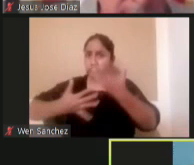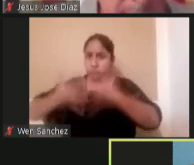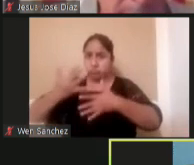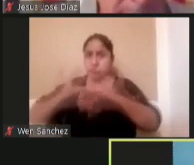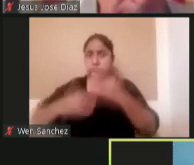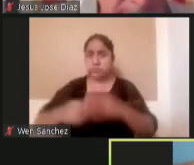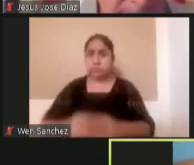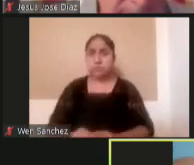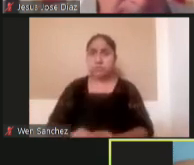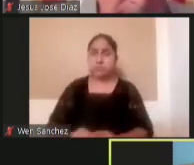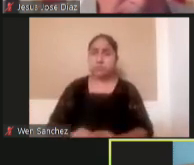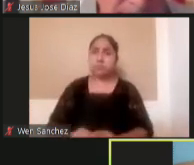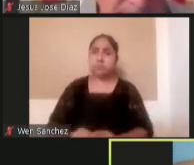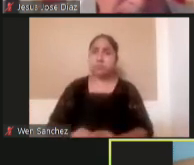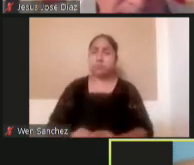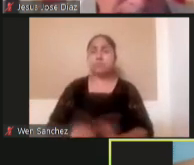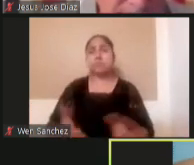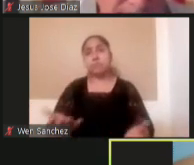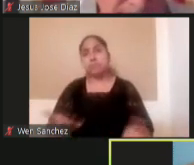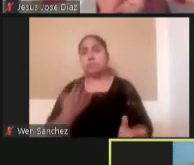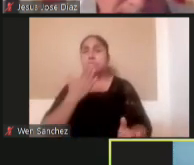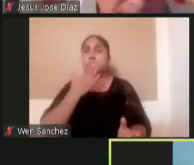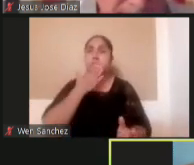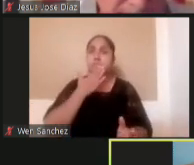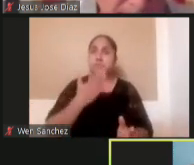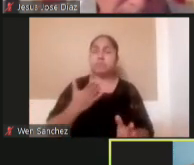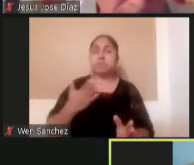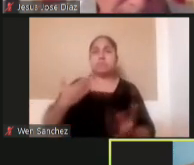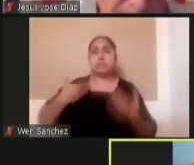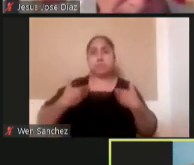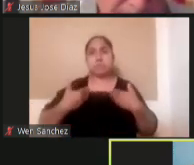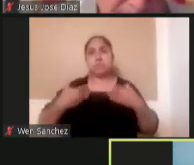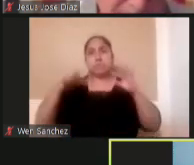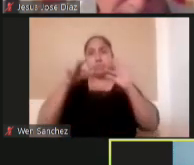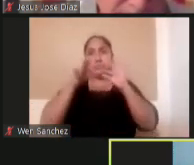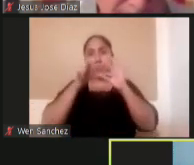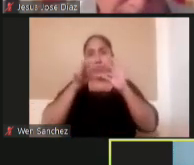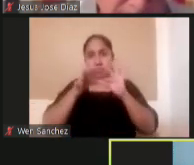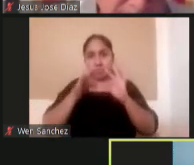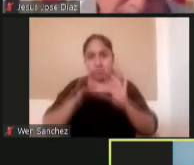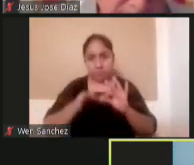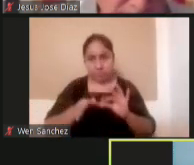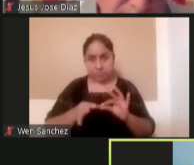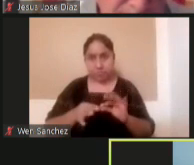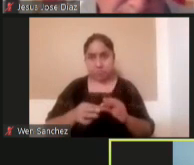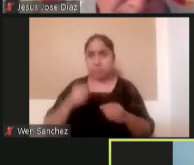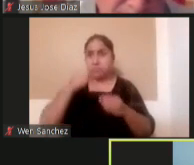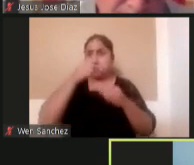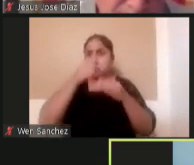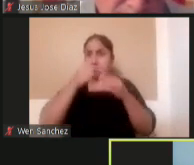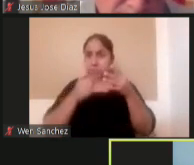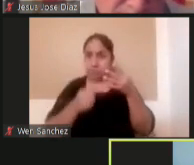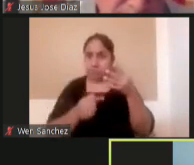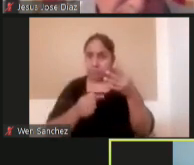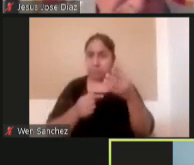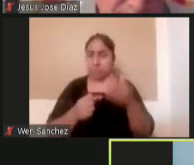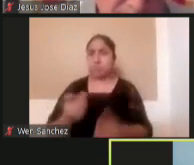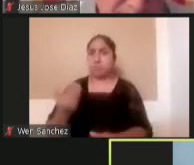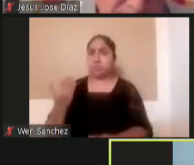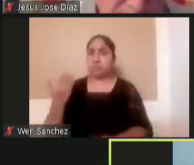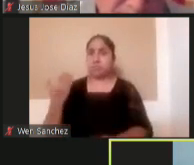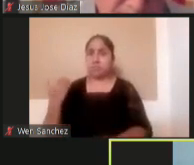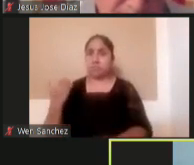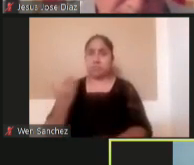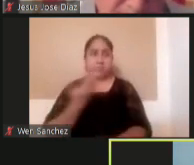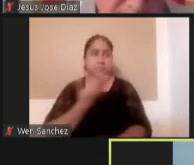Bueno, como ciudadana debo acotar los siguientes puntos en concreto. La situación, como lo comentaba Mónica, la